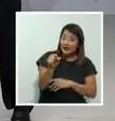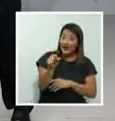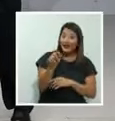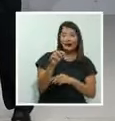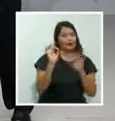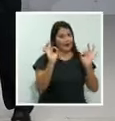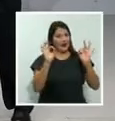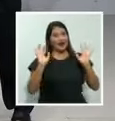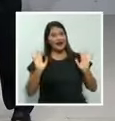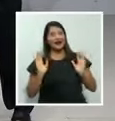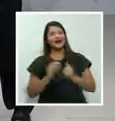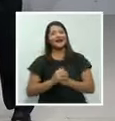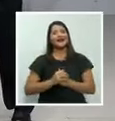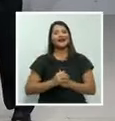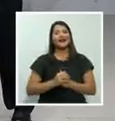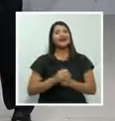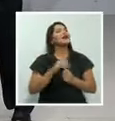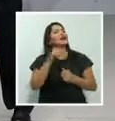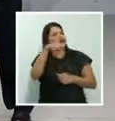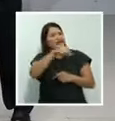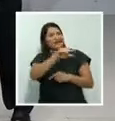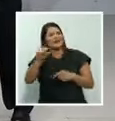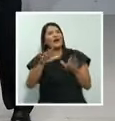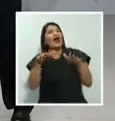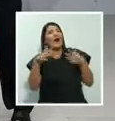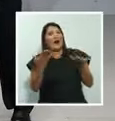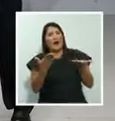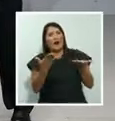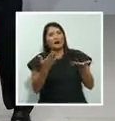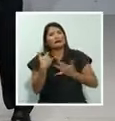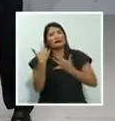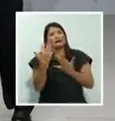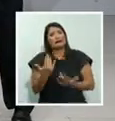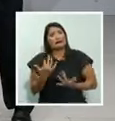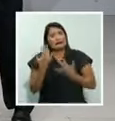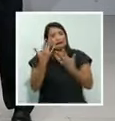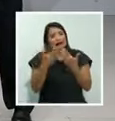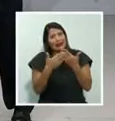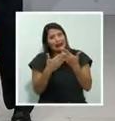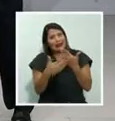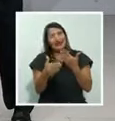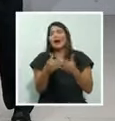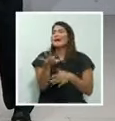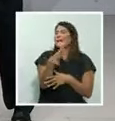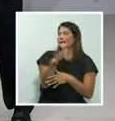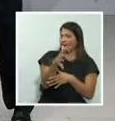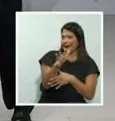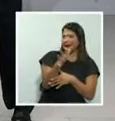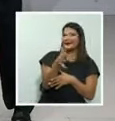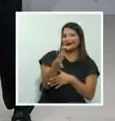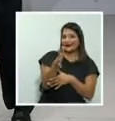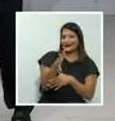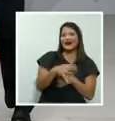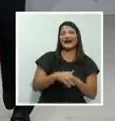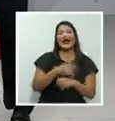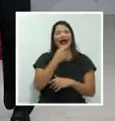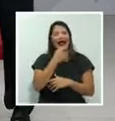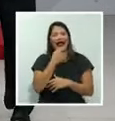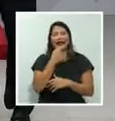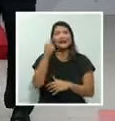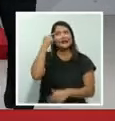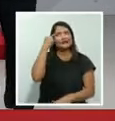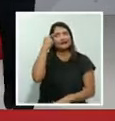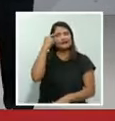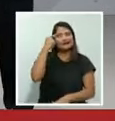¿usted? Bien. ¿Cómo estuvo esa semana? ¿Se le hizo largo? Pues más o menos,